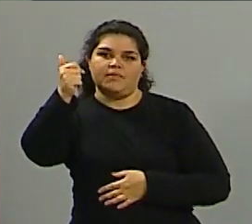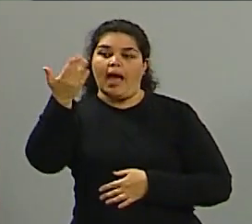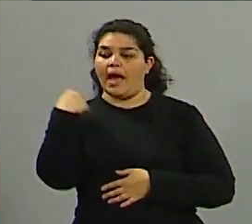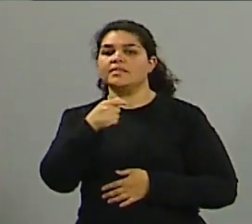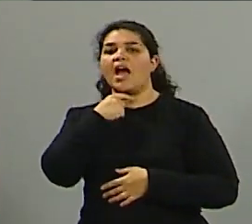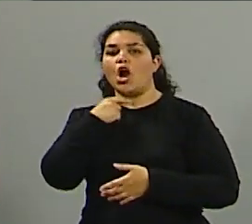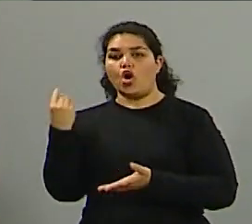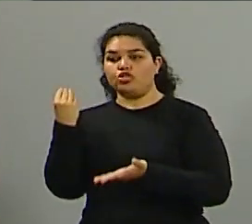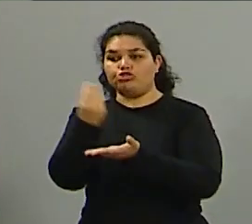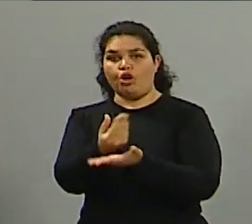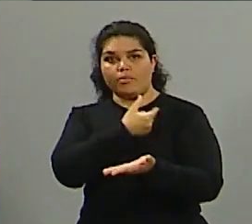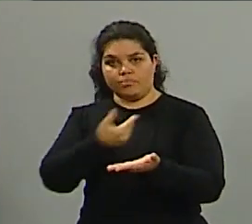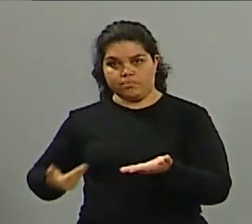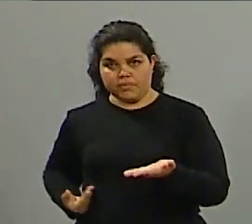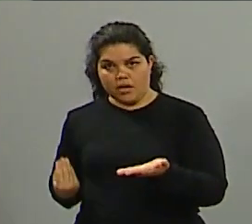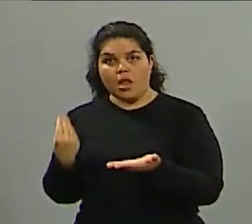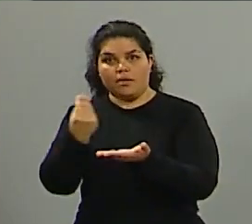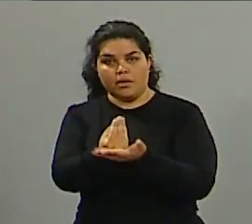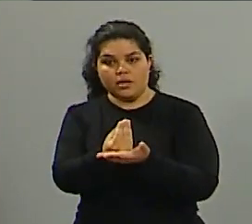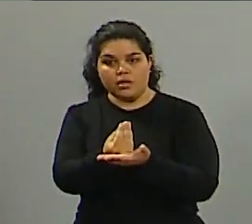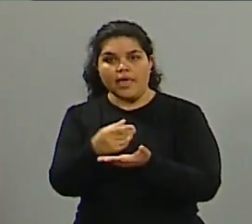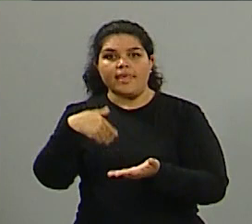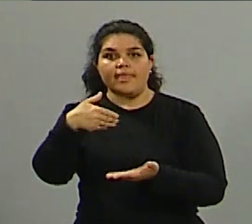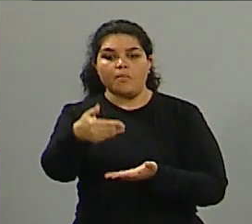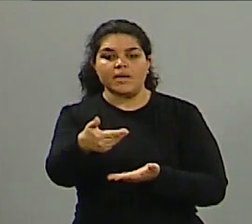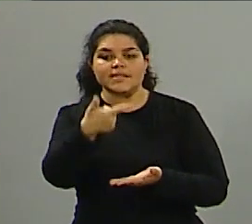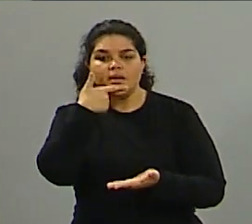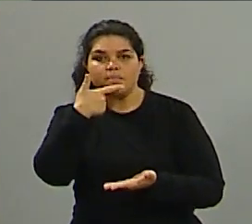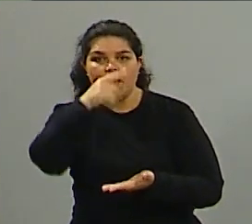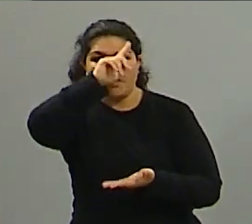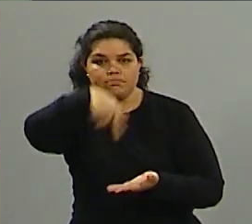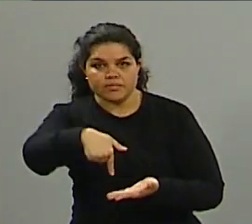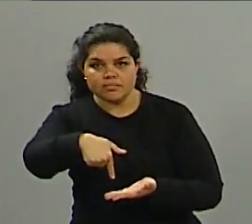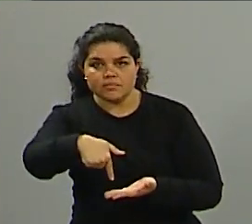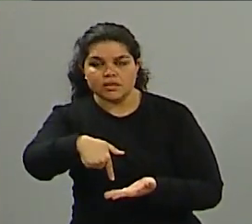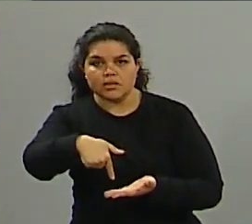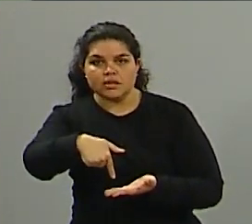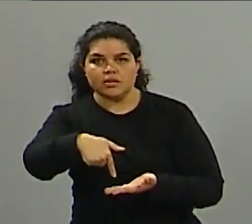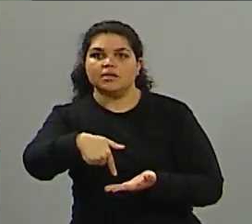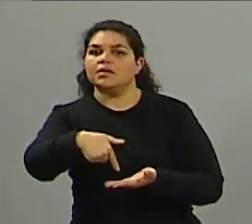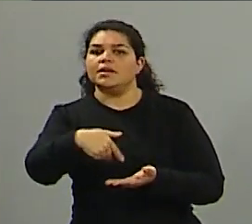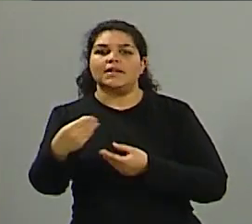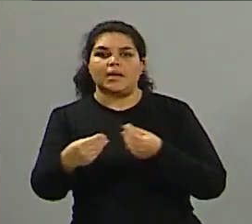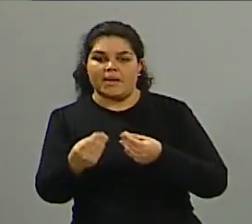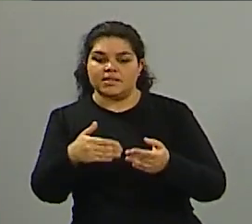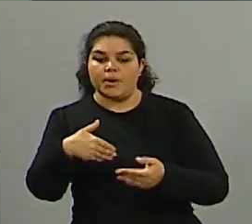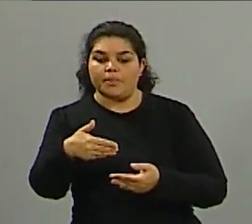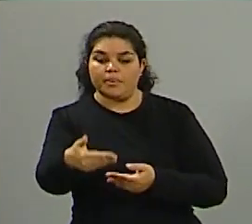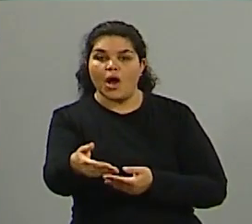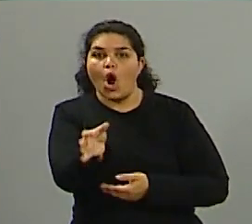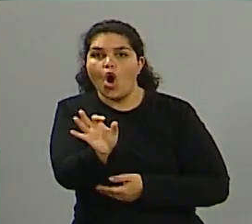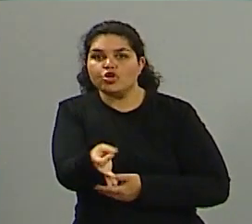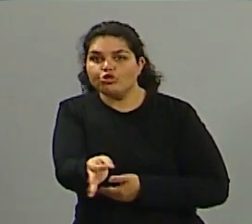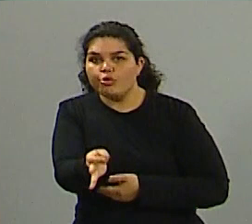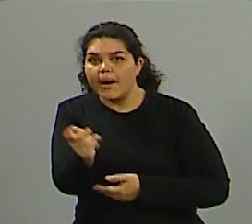en octubre, digamos, cae Chile, ¿no? En la derrota de Rancagua, y acá le